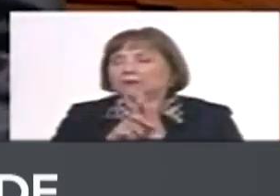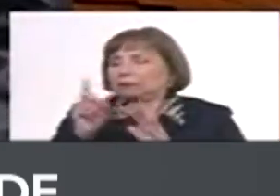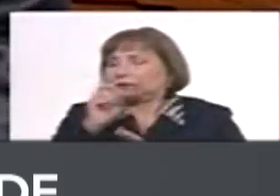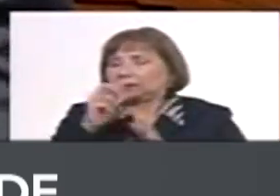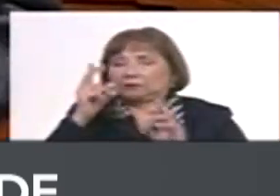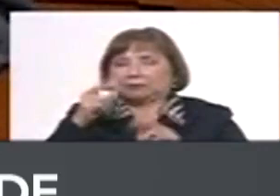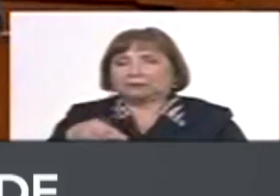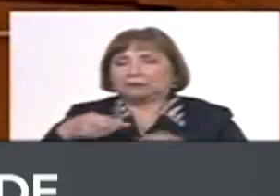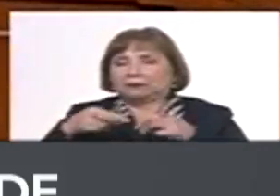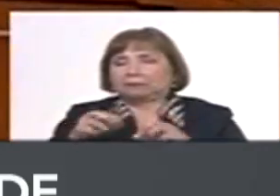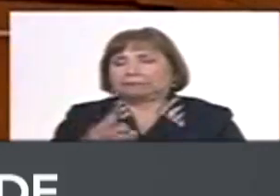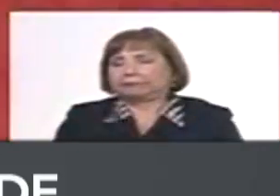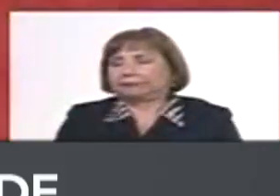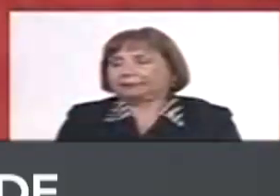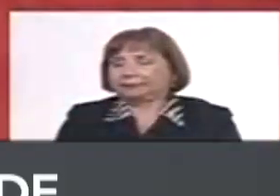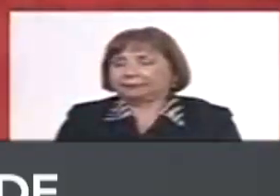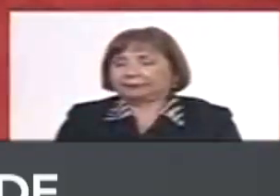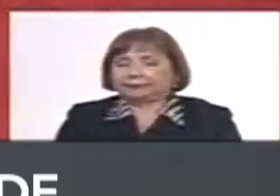no prohíbe.